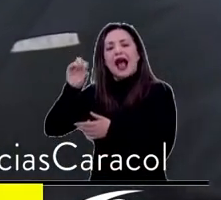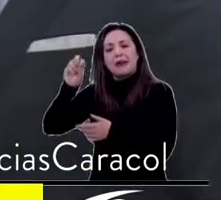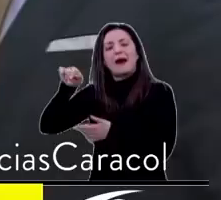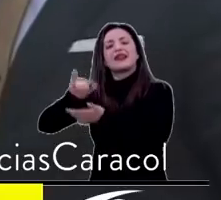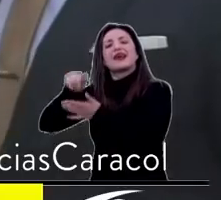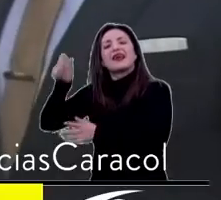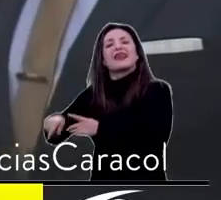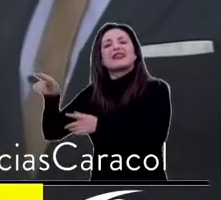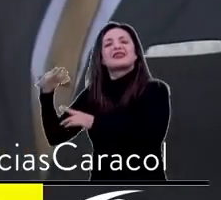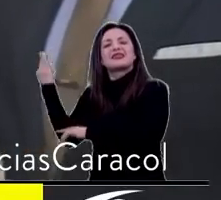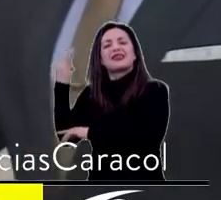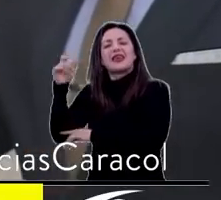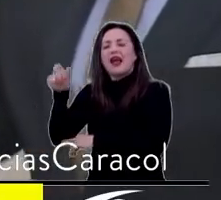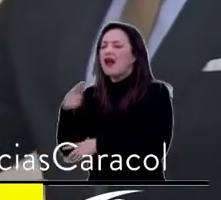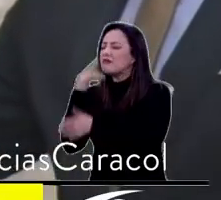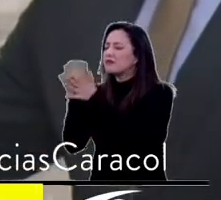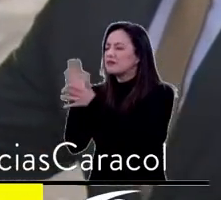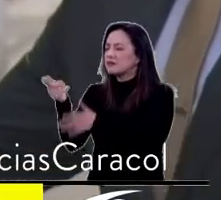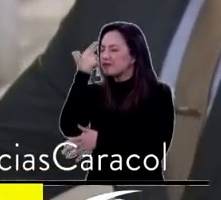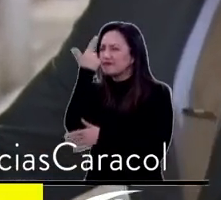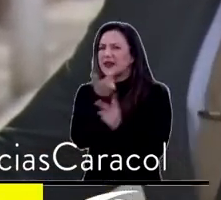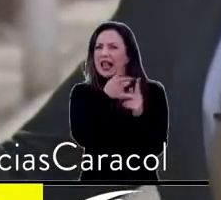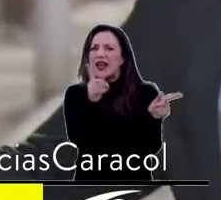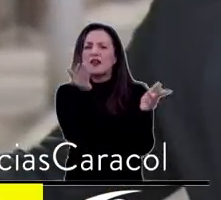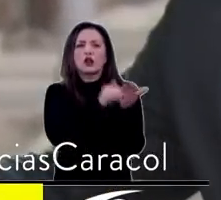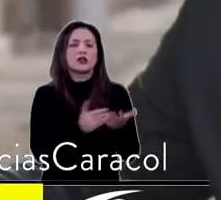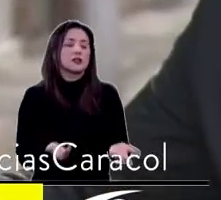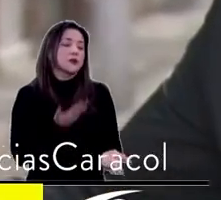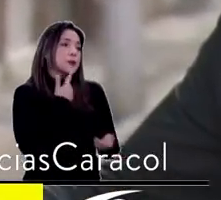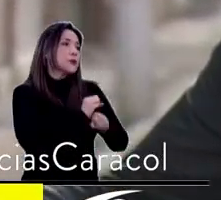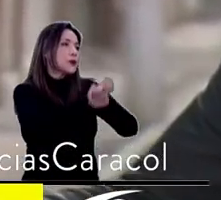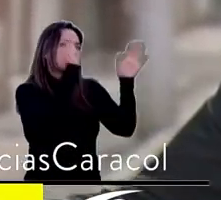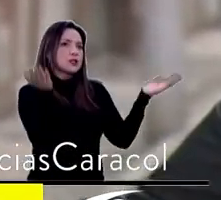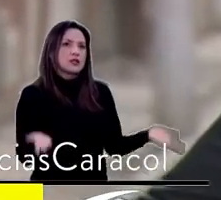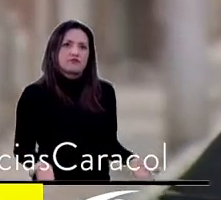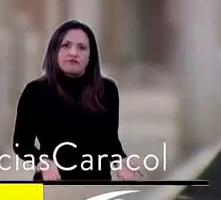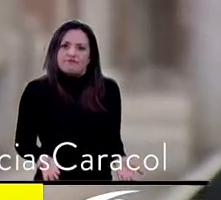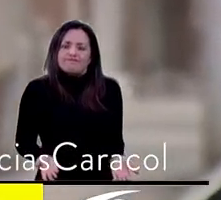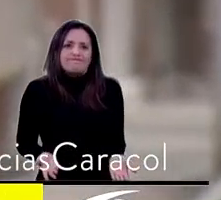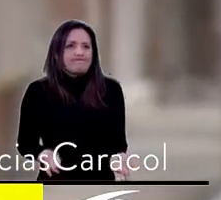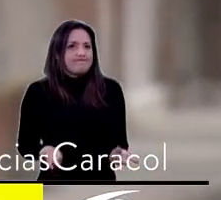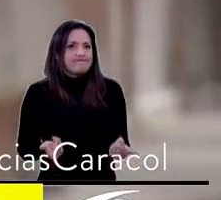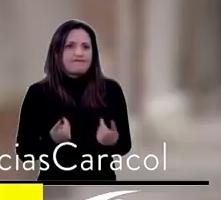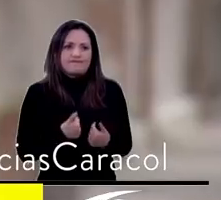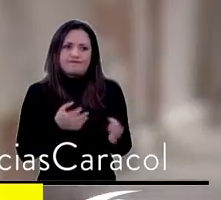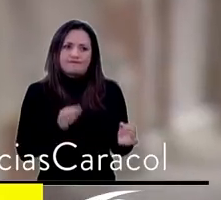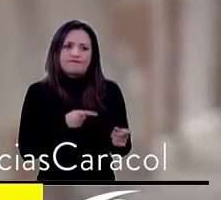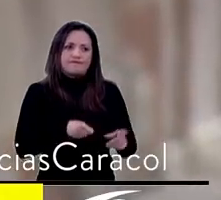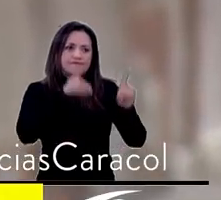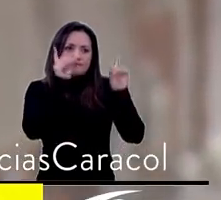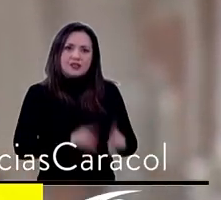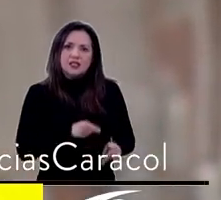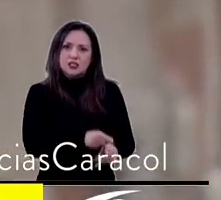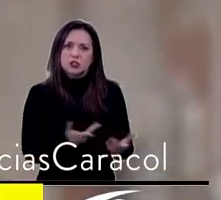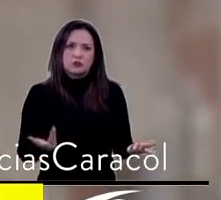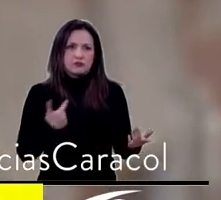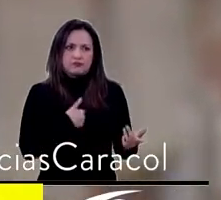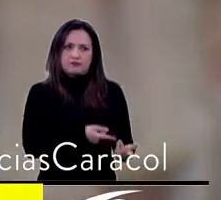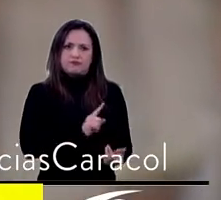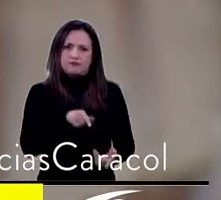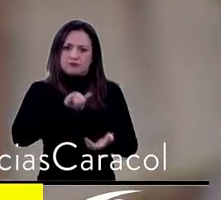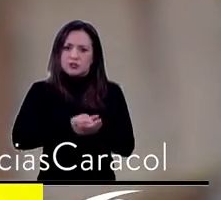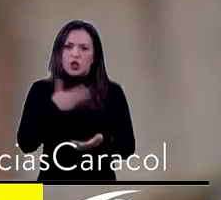estas personas. Hola Pablo, muy buenos días. No, esa decisión, Pablo, yo siento que Sara Sofía está en medio de